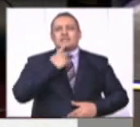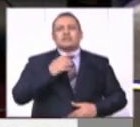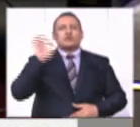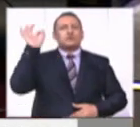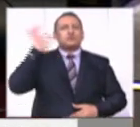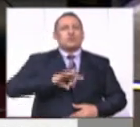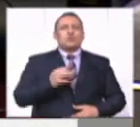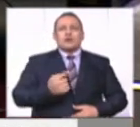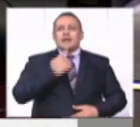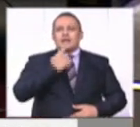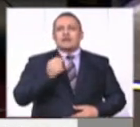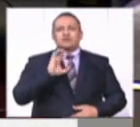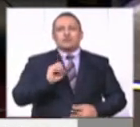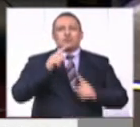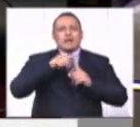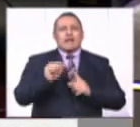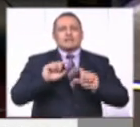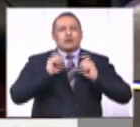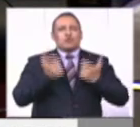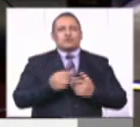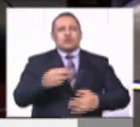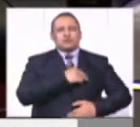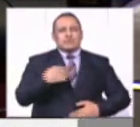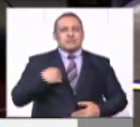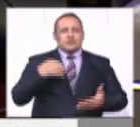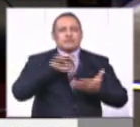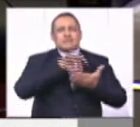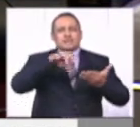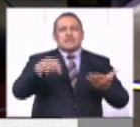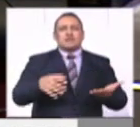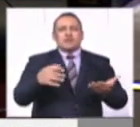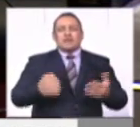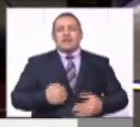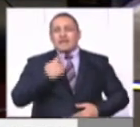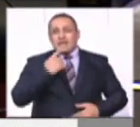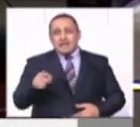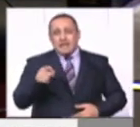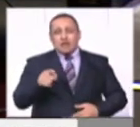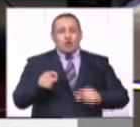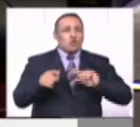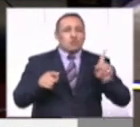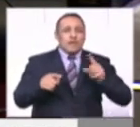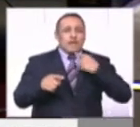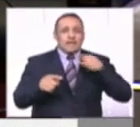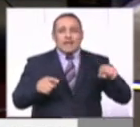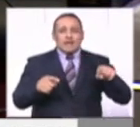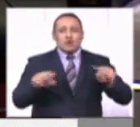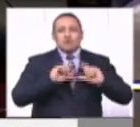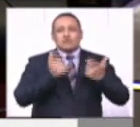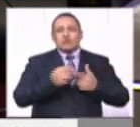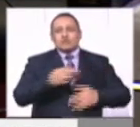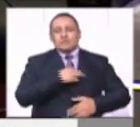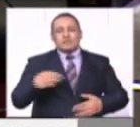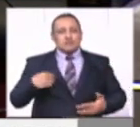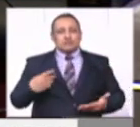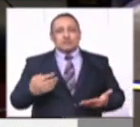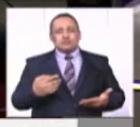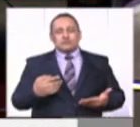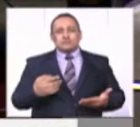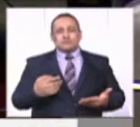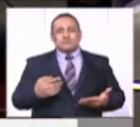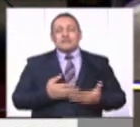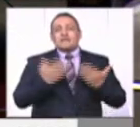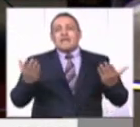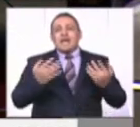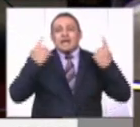nunca hubo un acta de consejos de ministros descentralizados eran o no eran consejos de ministros descentralizados y